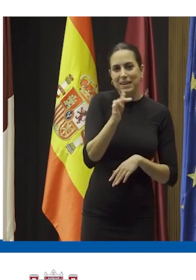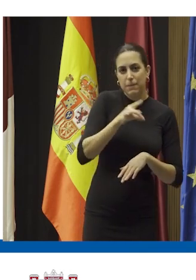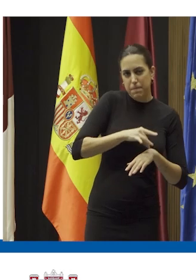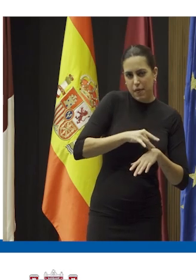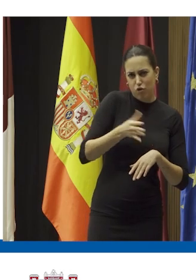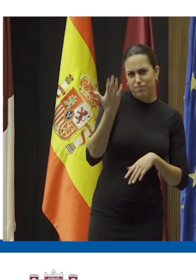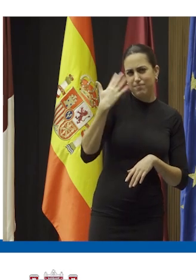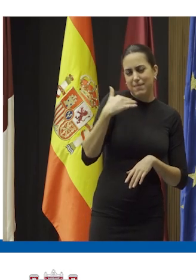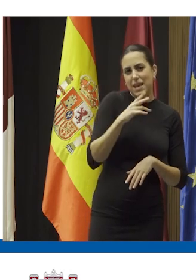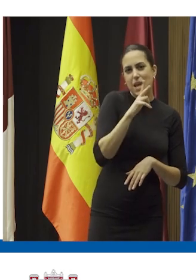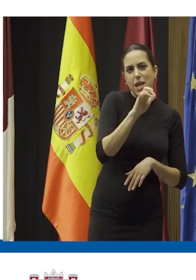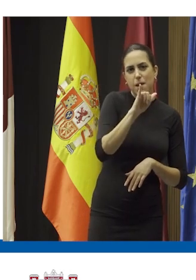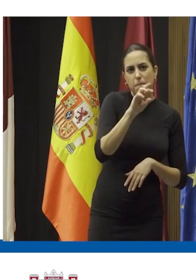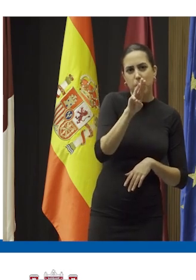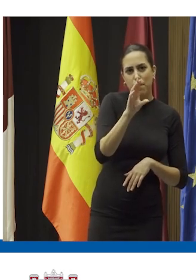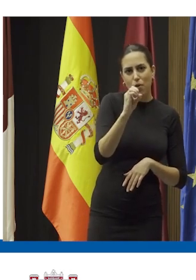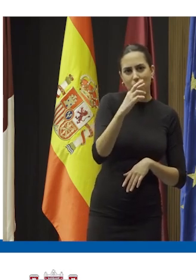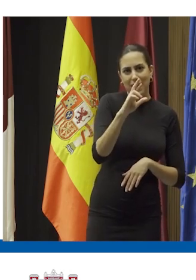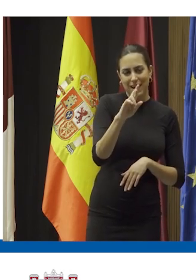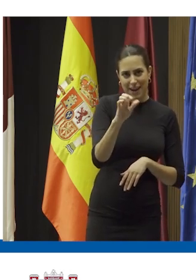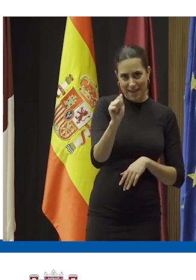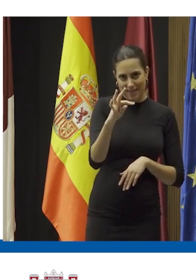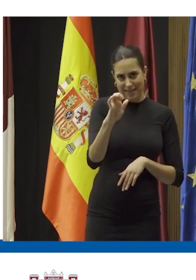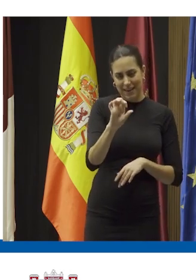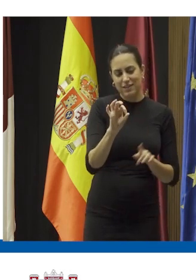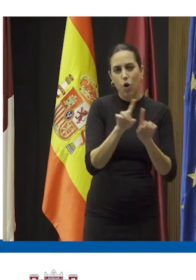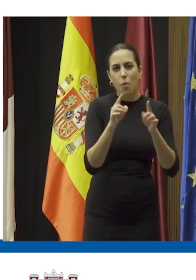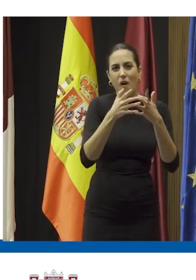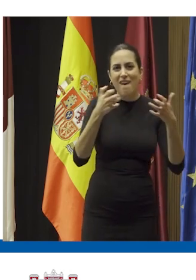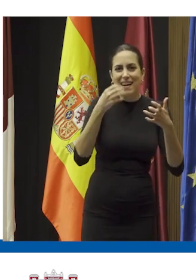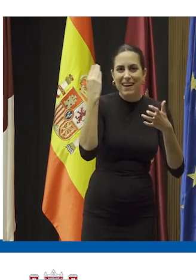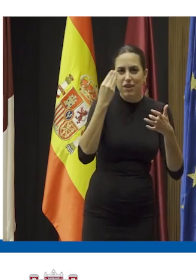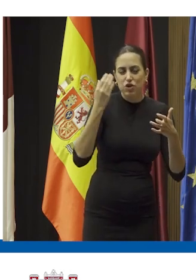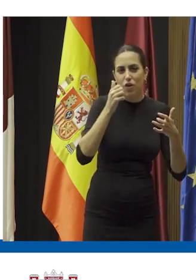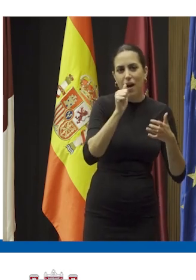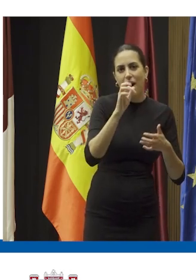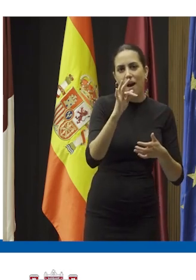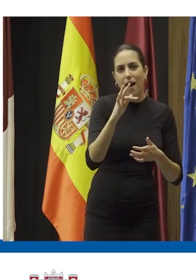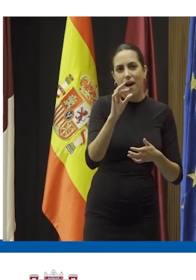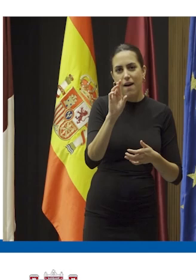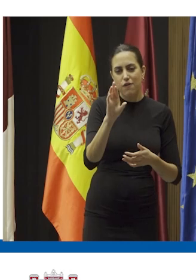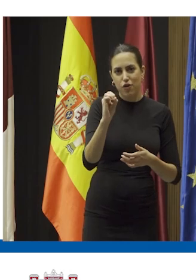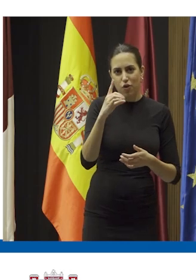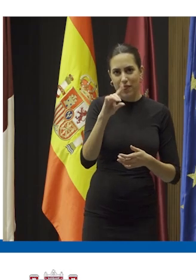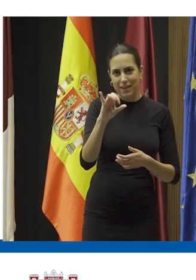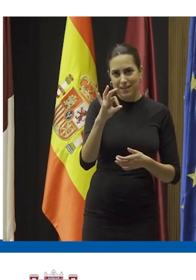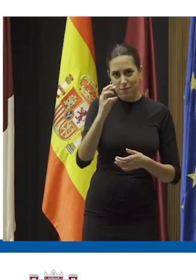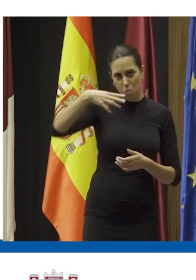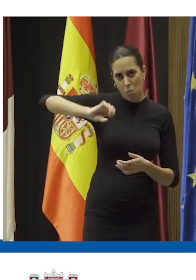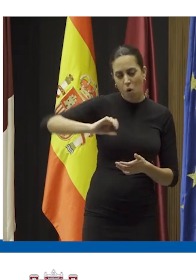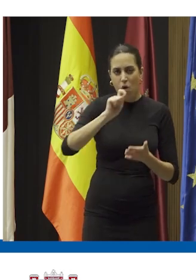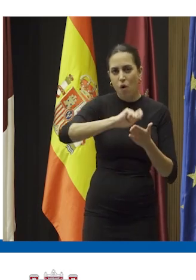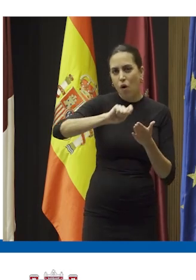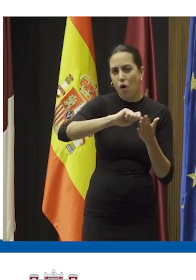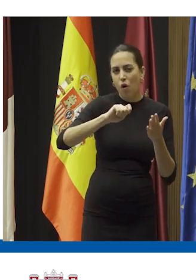hombre escribía los aforismos. El aforismo es una breve reflexión corta y contundente. Es un aforismo. Es decir, de la